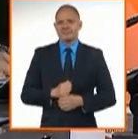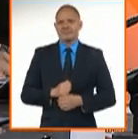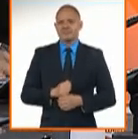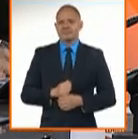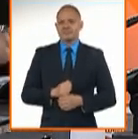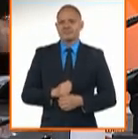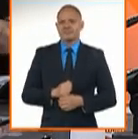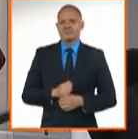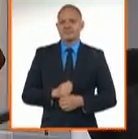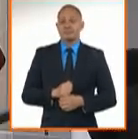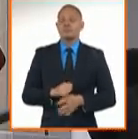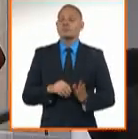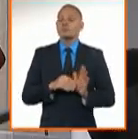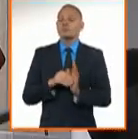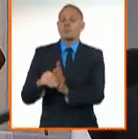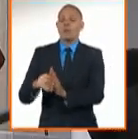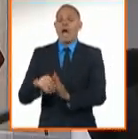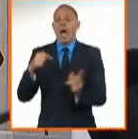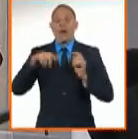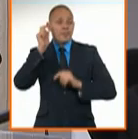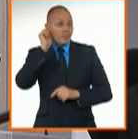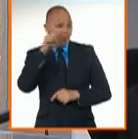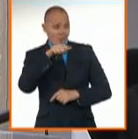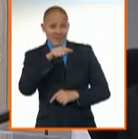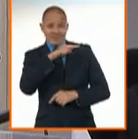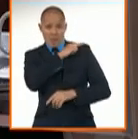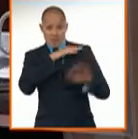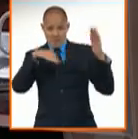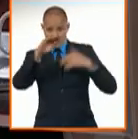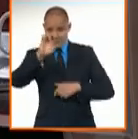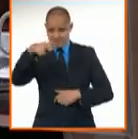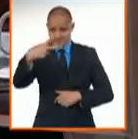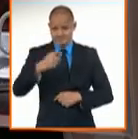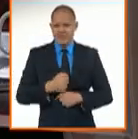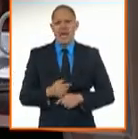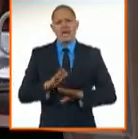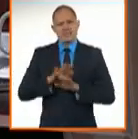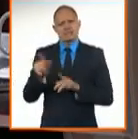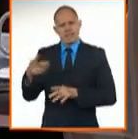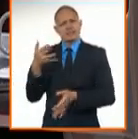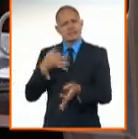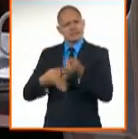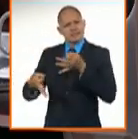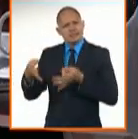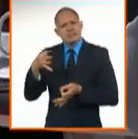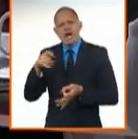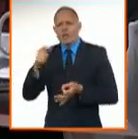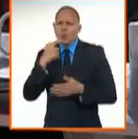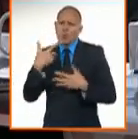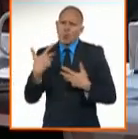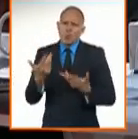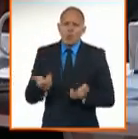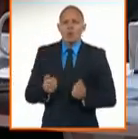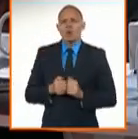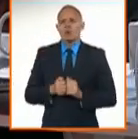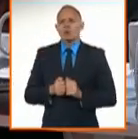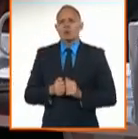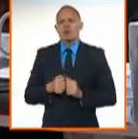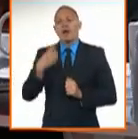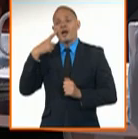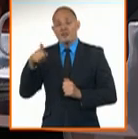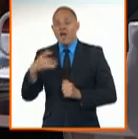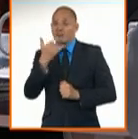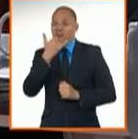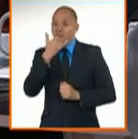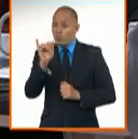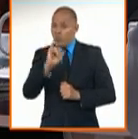circunstancias viceministra tatiana el acomodo de cargas el impacto del sector estatal sin